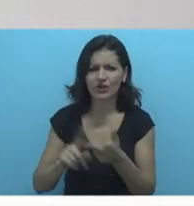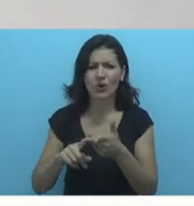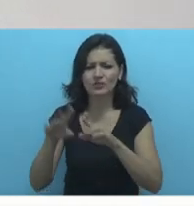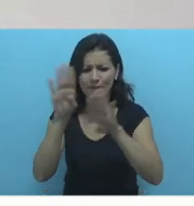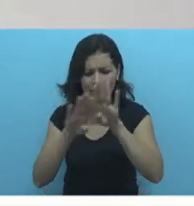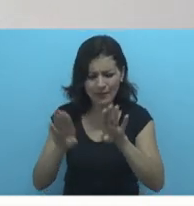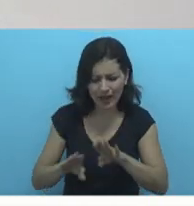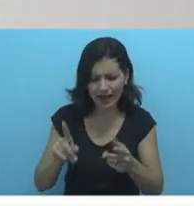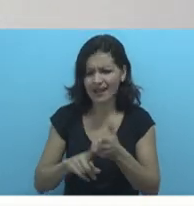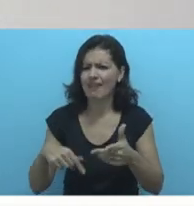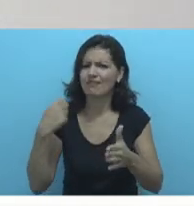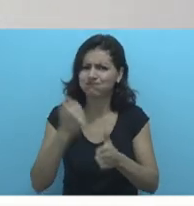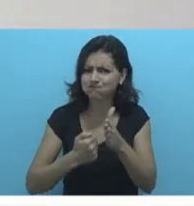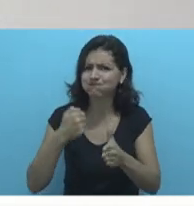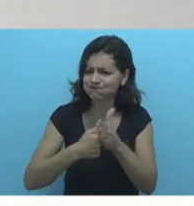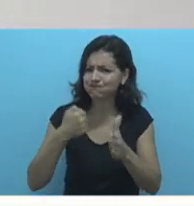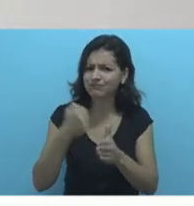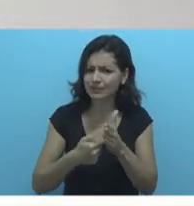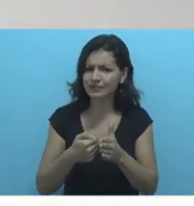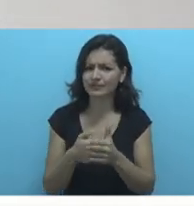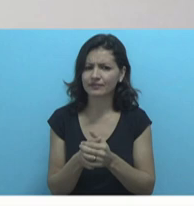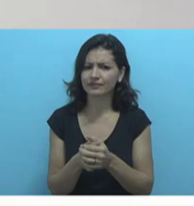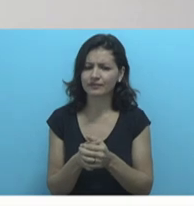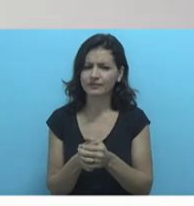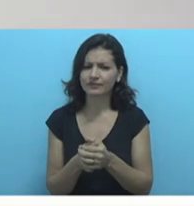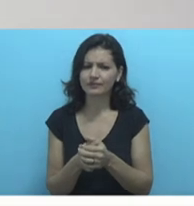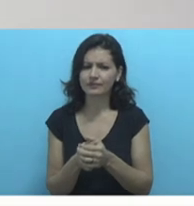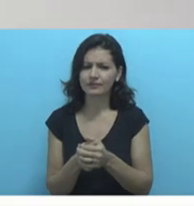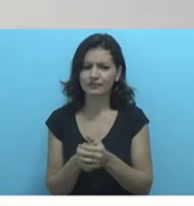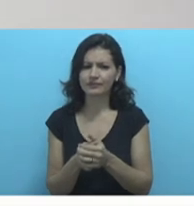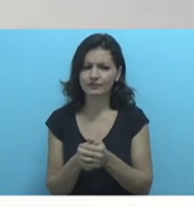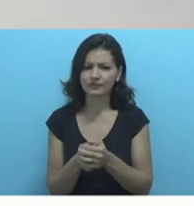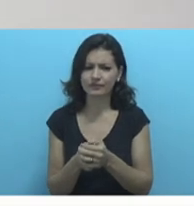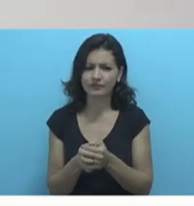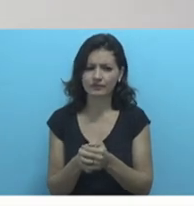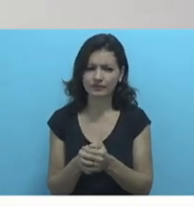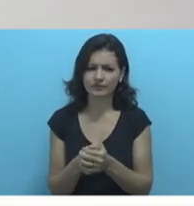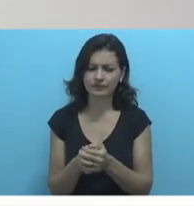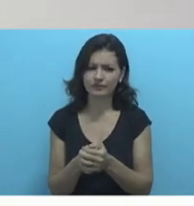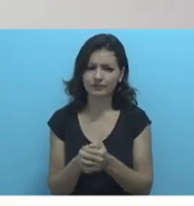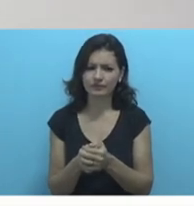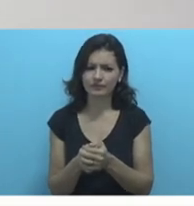se exigía más que a nadie, y vaya, si a todos nos exigía.